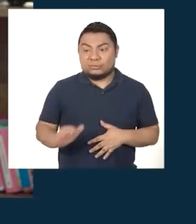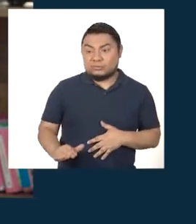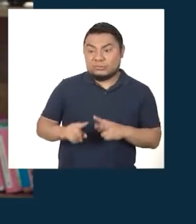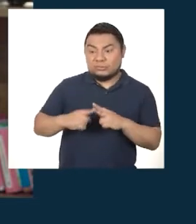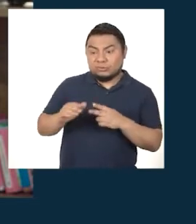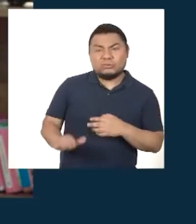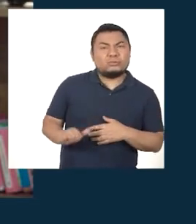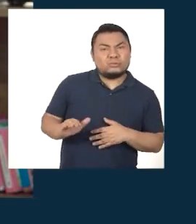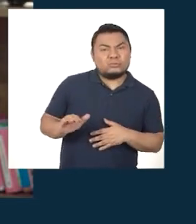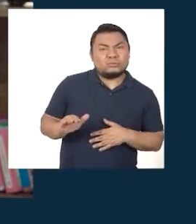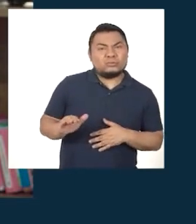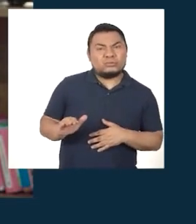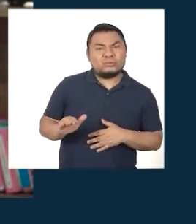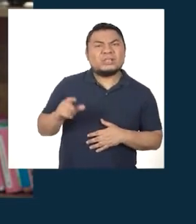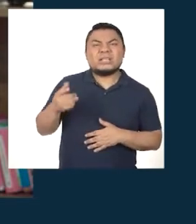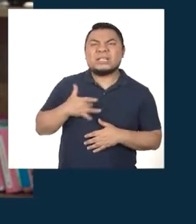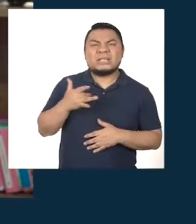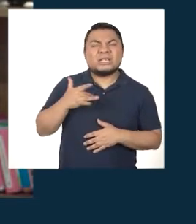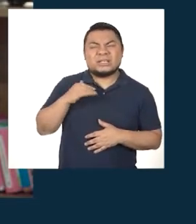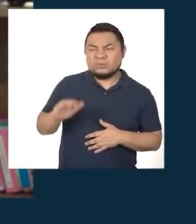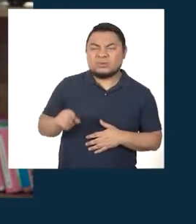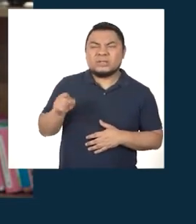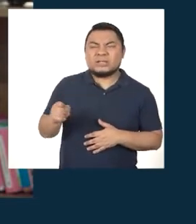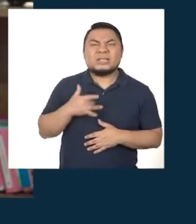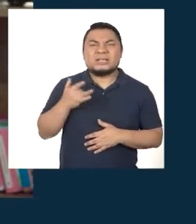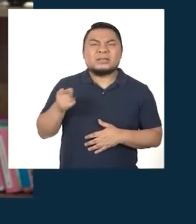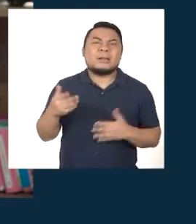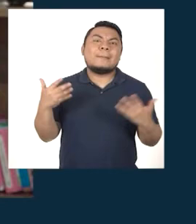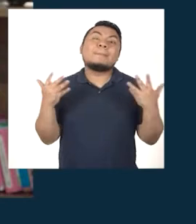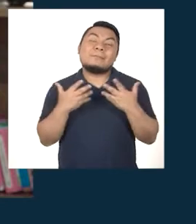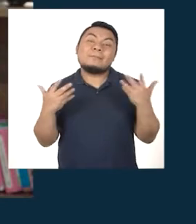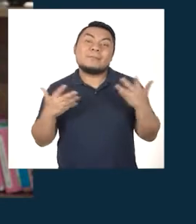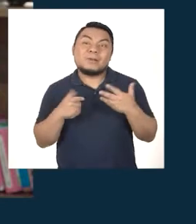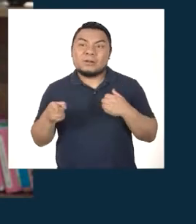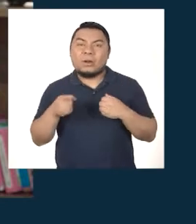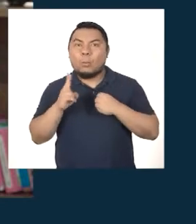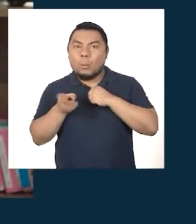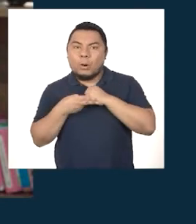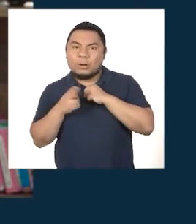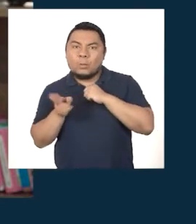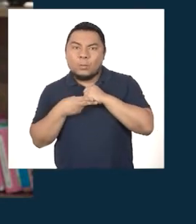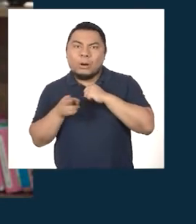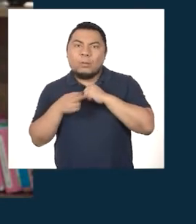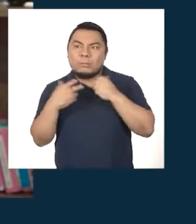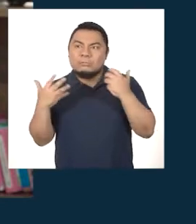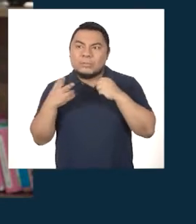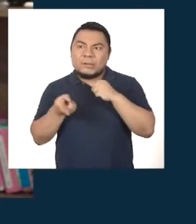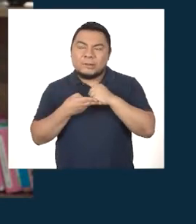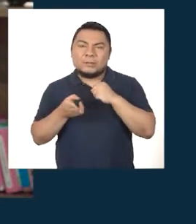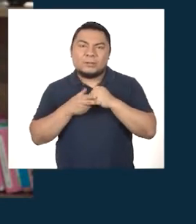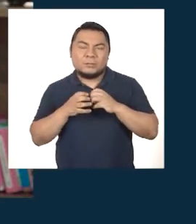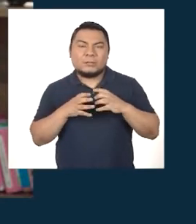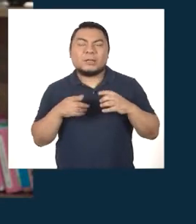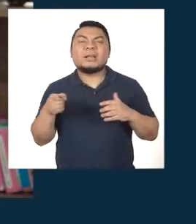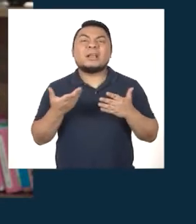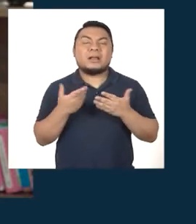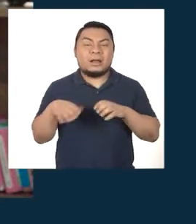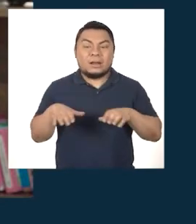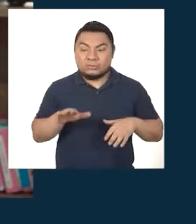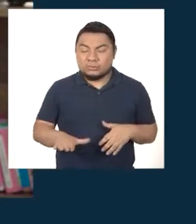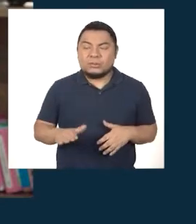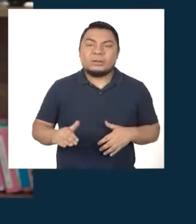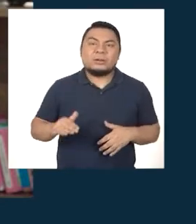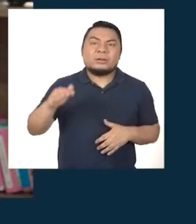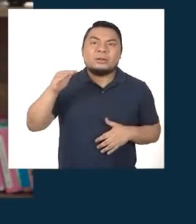infancia lo primero que sienten es miedo, y eso lo van como guardando, ¿no? Entonces, eso que hace que los niños